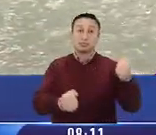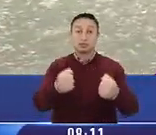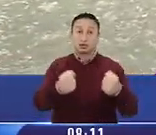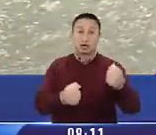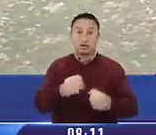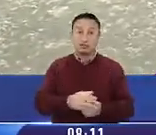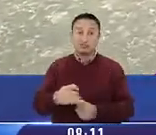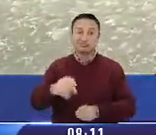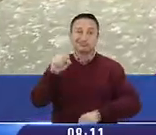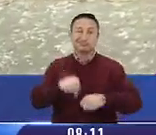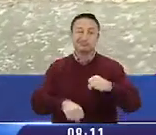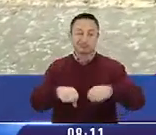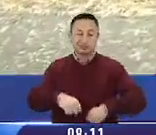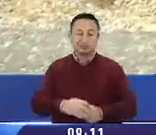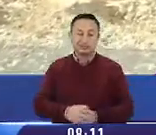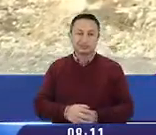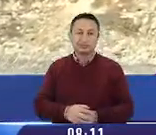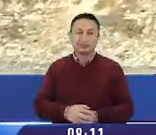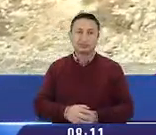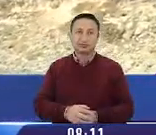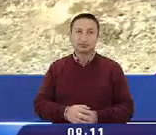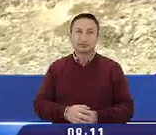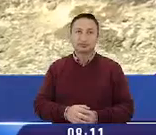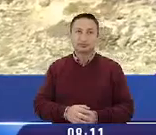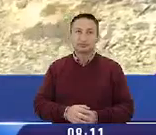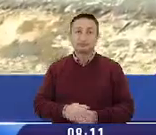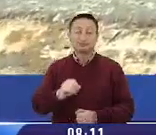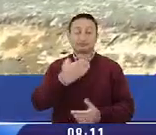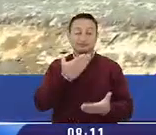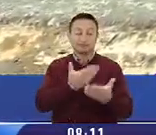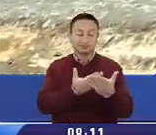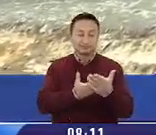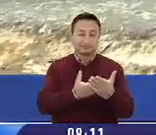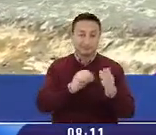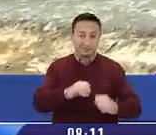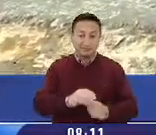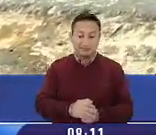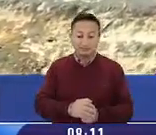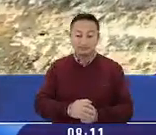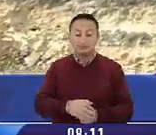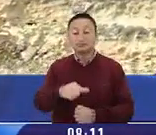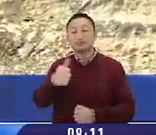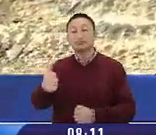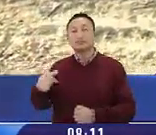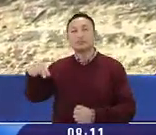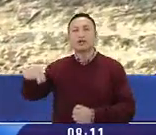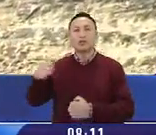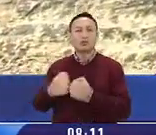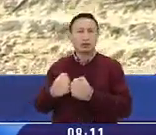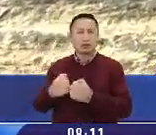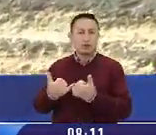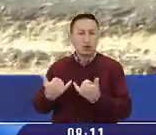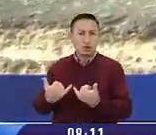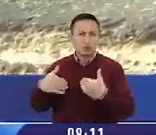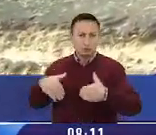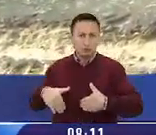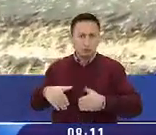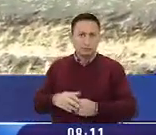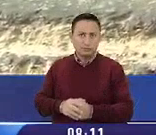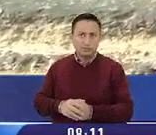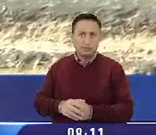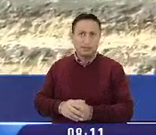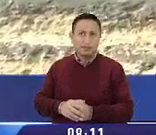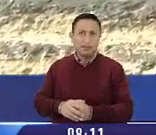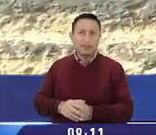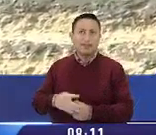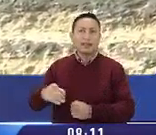los vecinos siempre es molestoso. Así es, mi vecino, muchísimas gracias. Acá también tenían otro problema, porque estamos justamente parados en lo